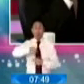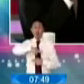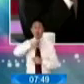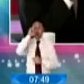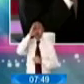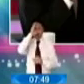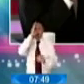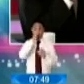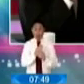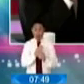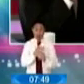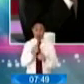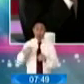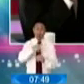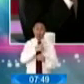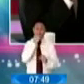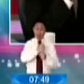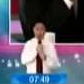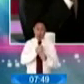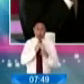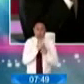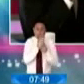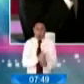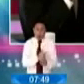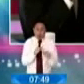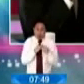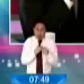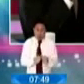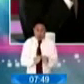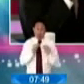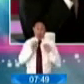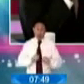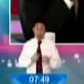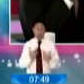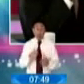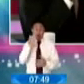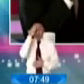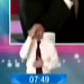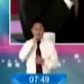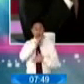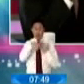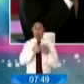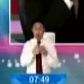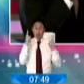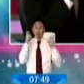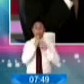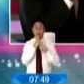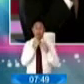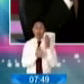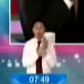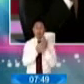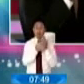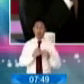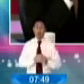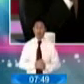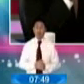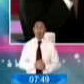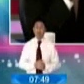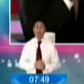número uno es mantener el trabajo, conservar el trabajo. Pero va a ser también un momento difícil para los empresarios, para los accionistas. Ministra,